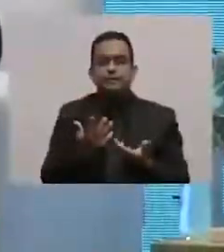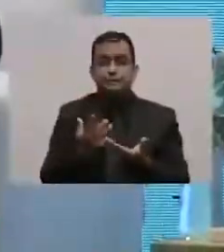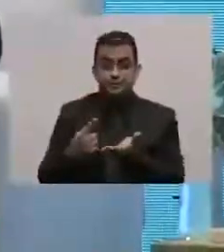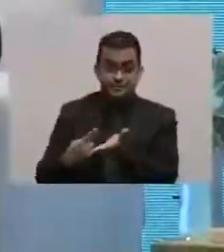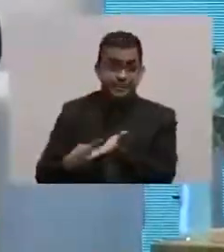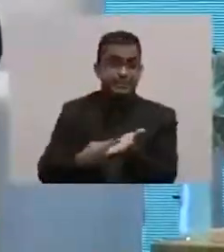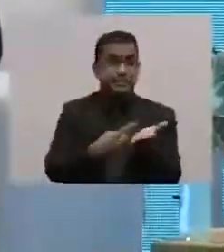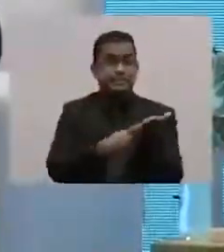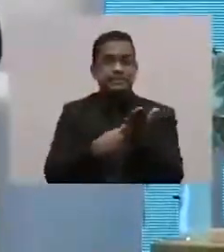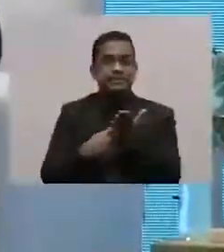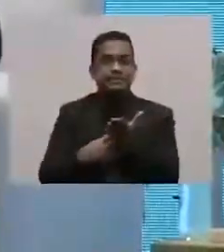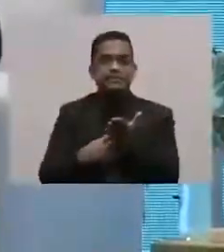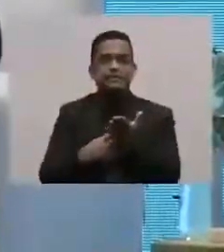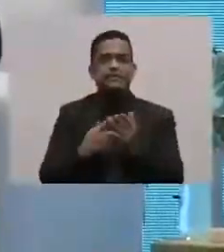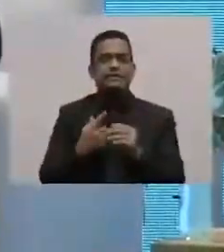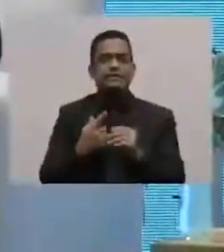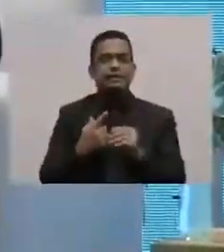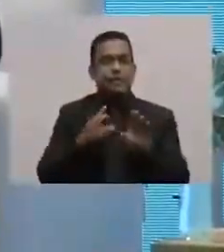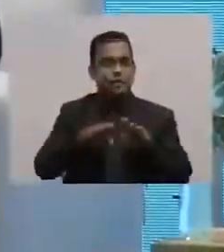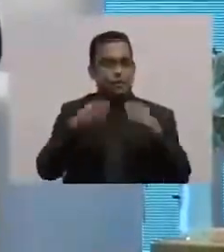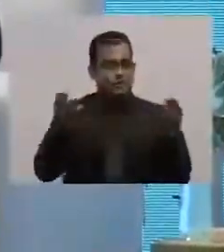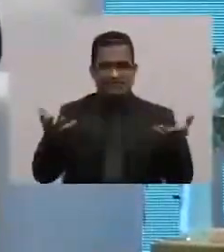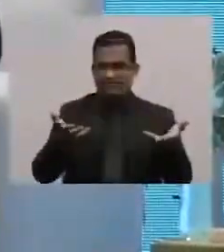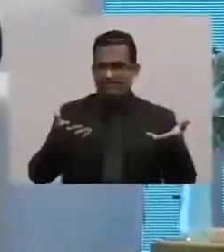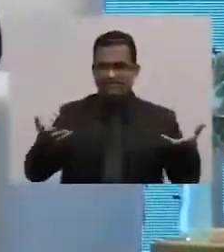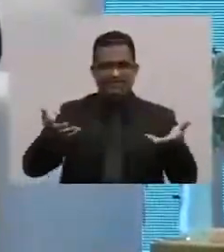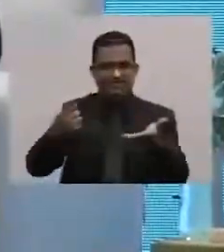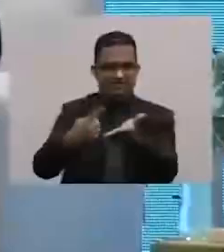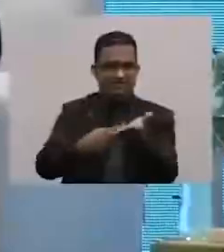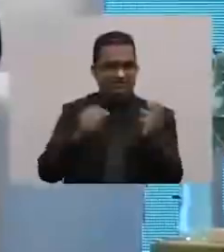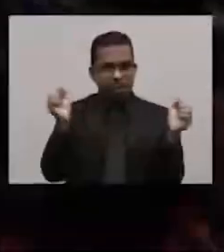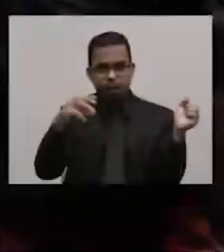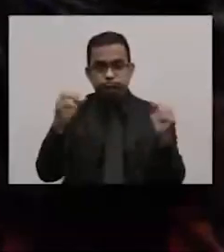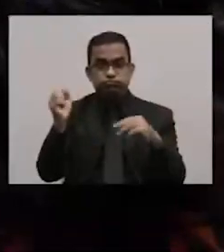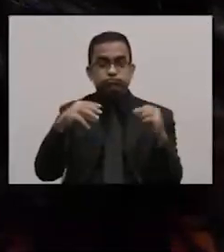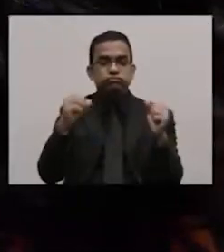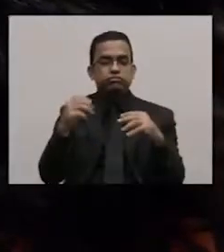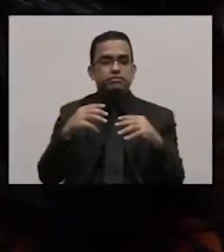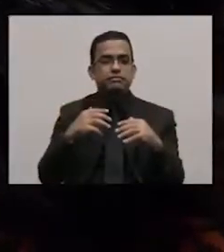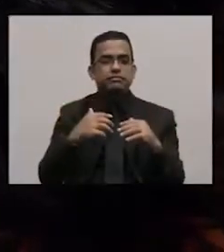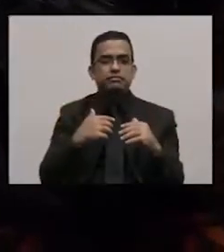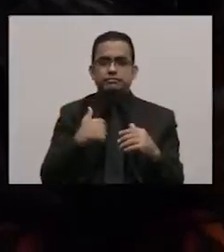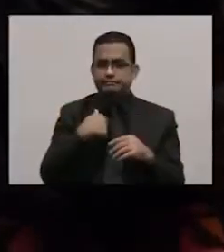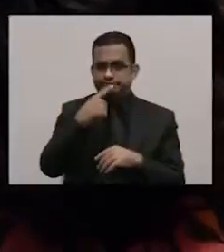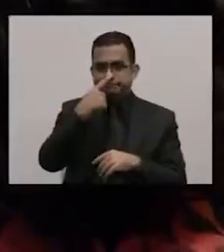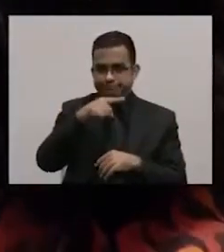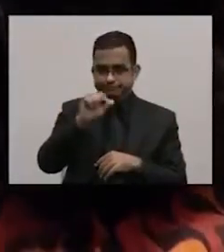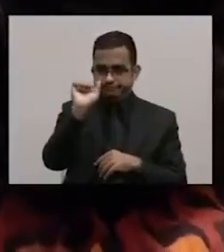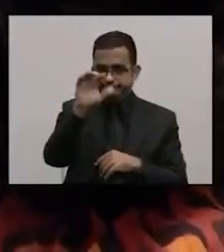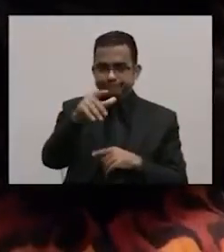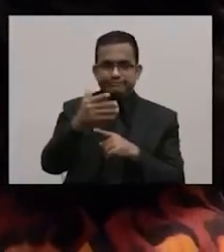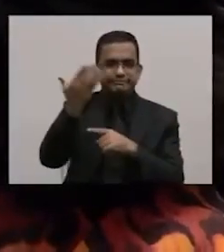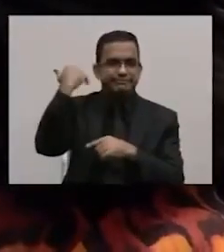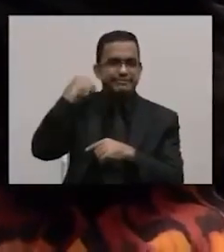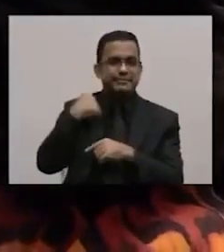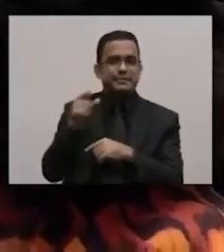debate que se ha abierto ahora, y me voy a atrever a decir aquí algo que le decía